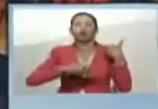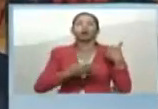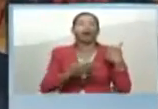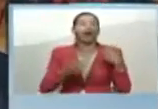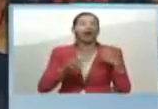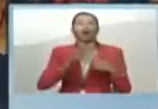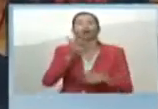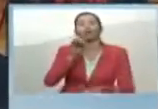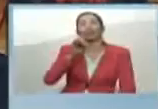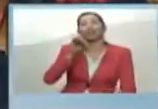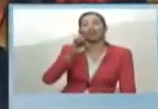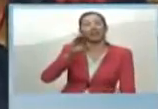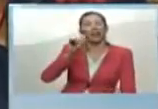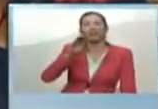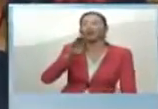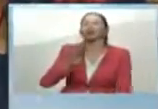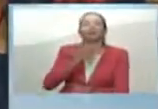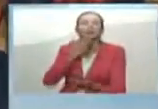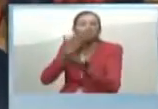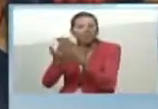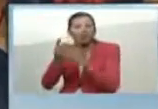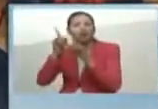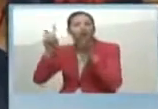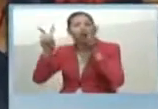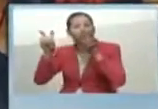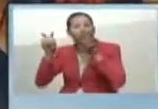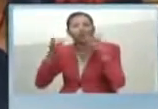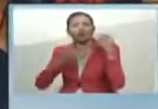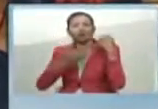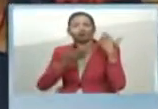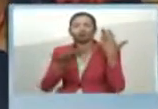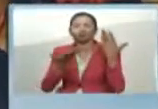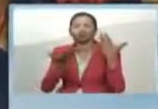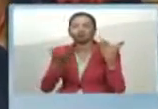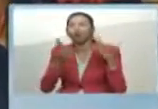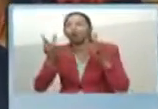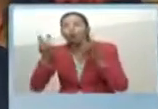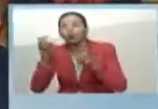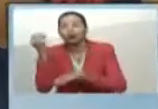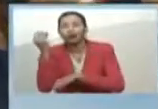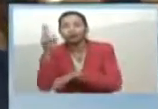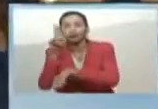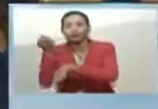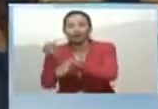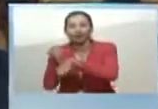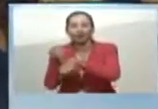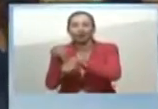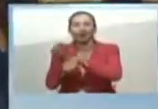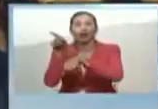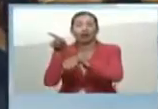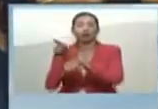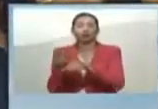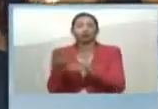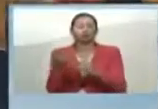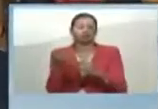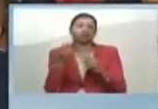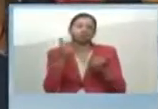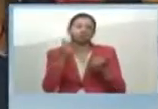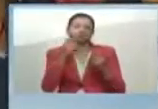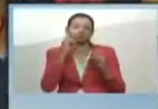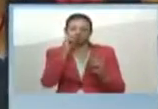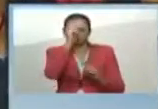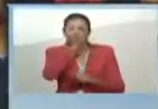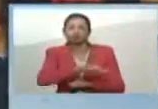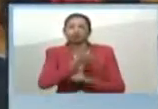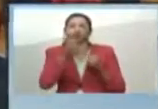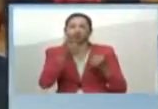Nacional, respetable Asamblea Nacional electa, a la cual hemos dado, ¿verdad?, su reconocimiento, que derogue la